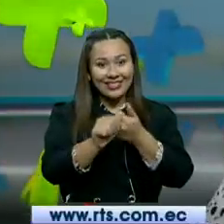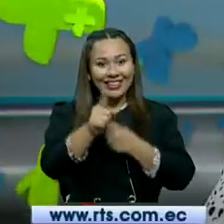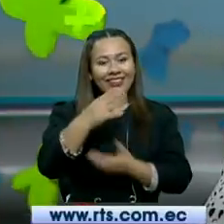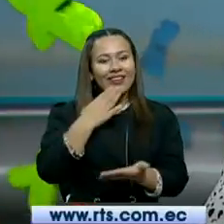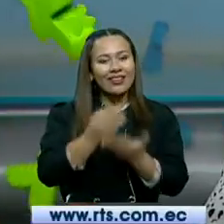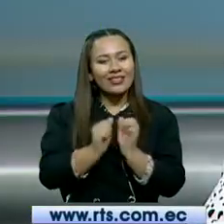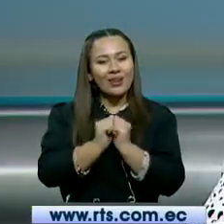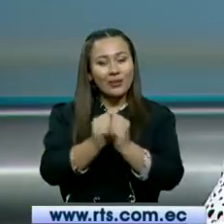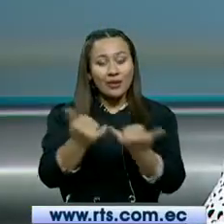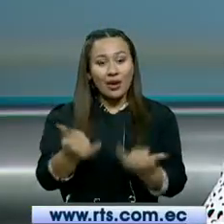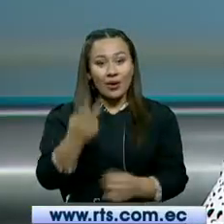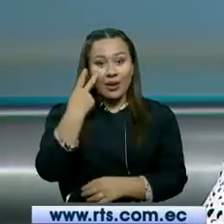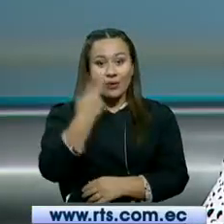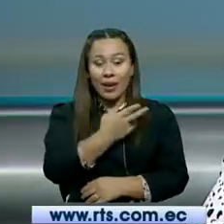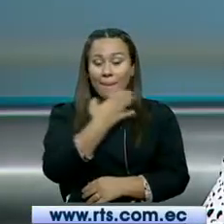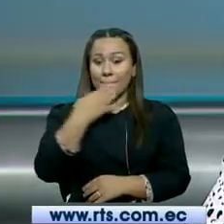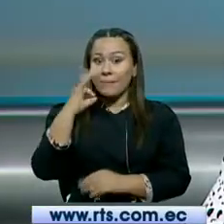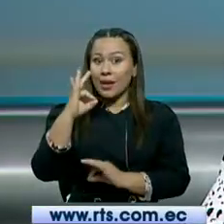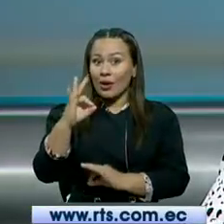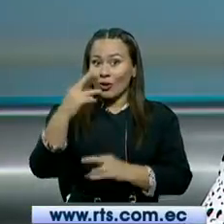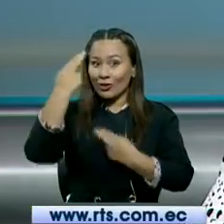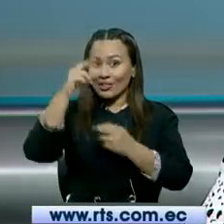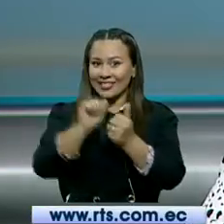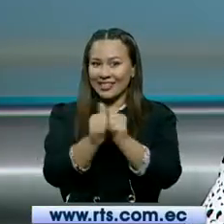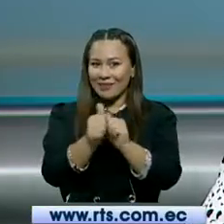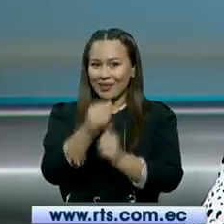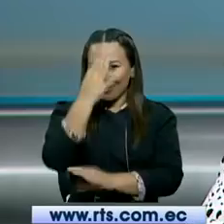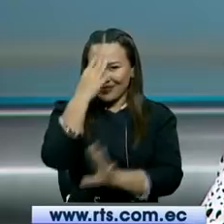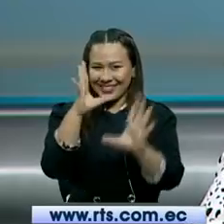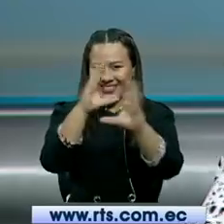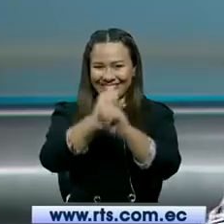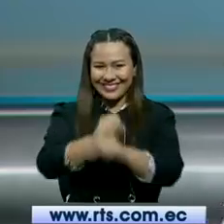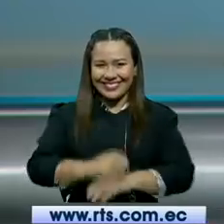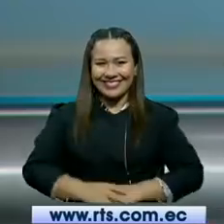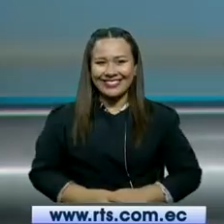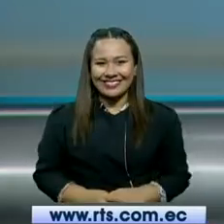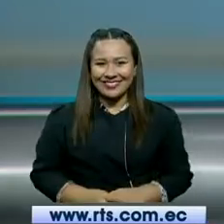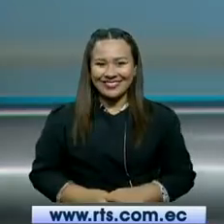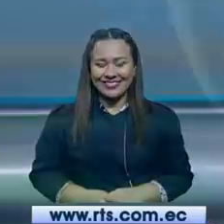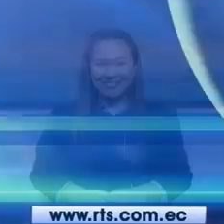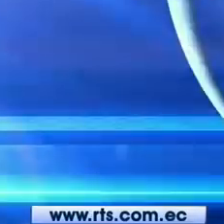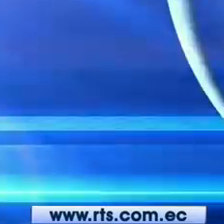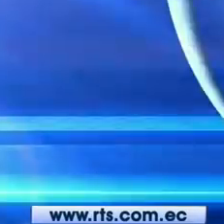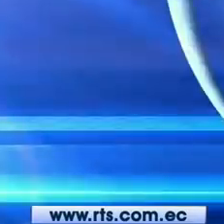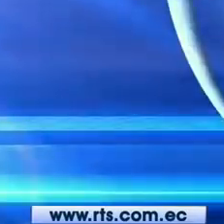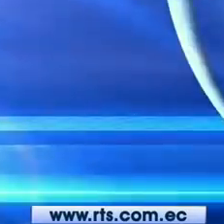acompañarnos. Lo que sigue, nuestro programa deportivo COP. Buenas noches.